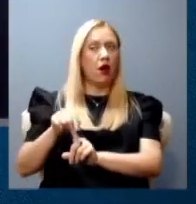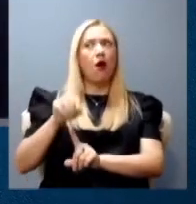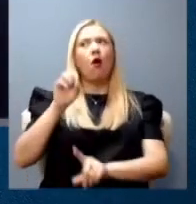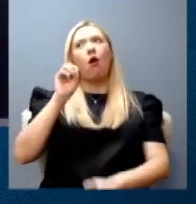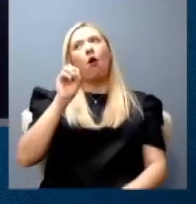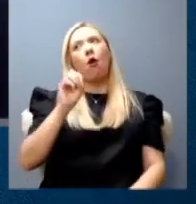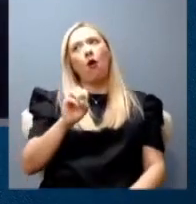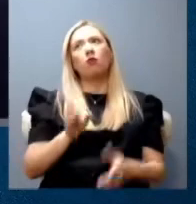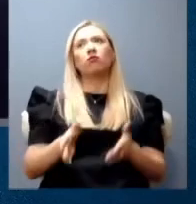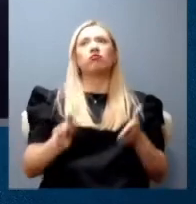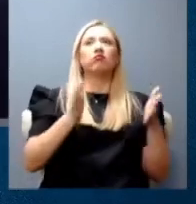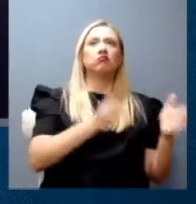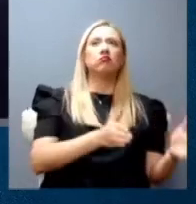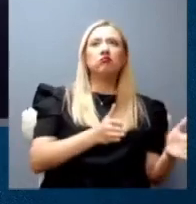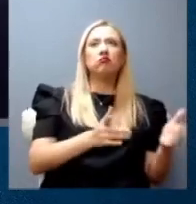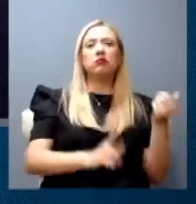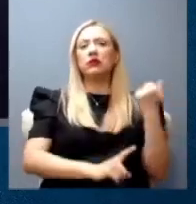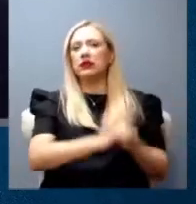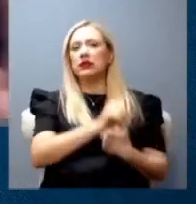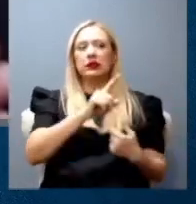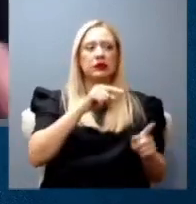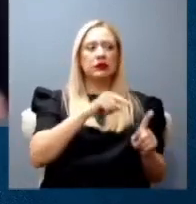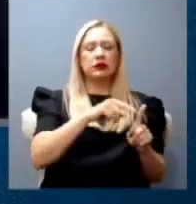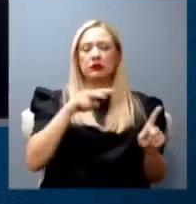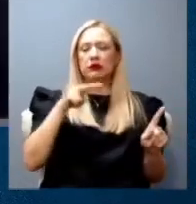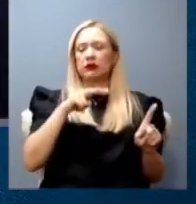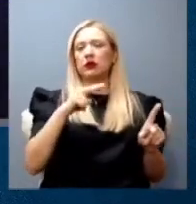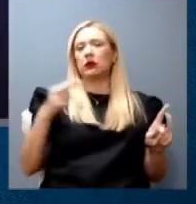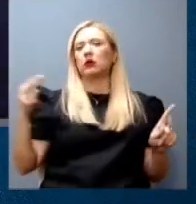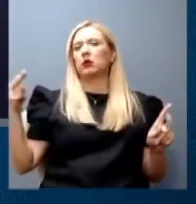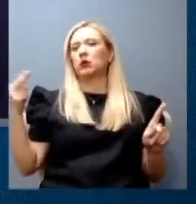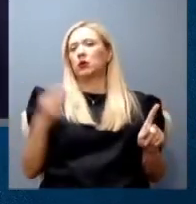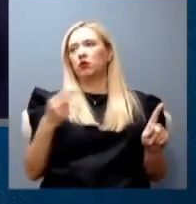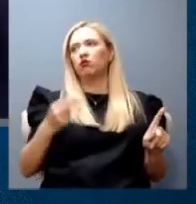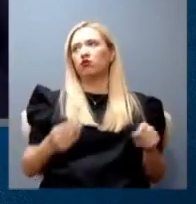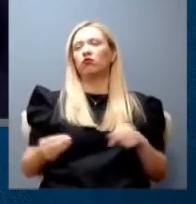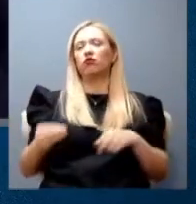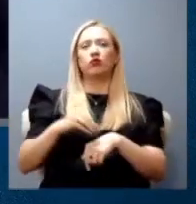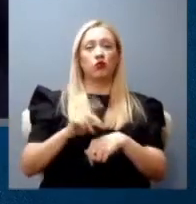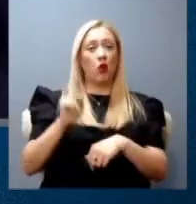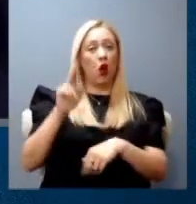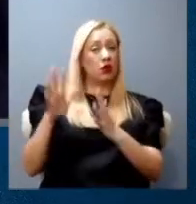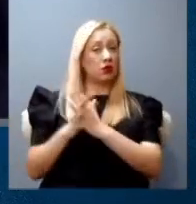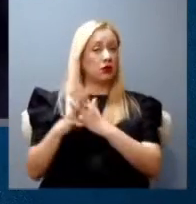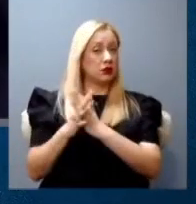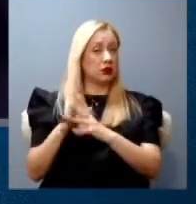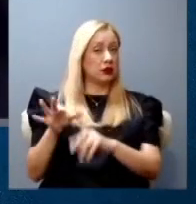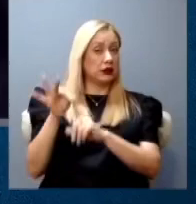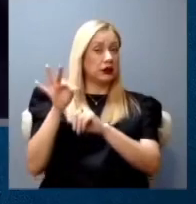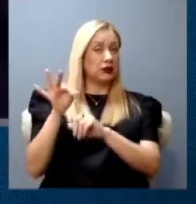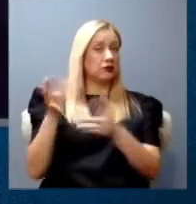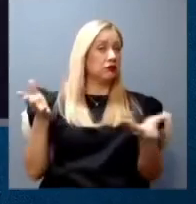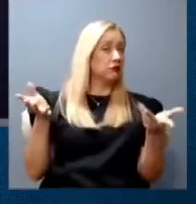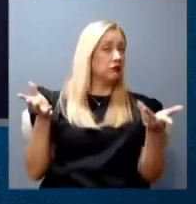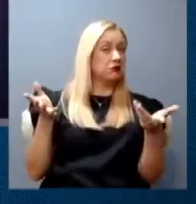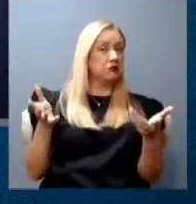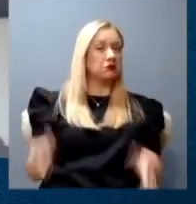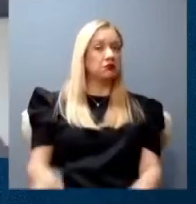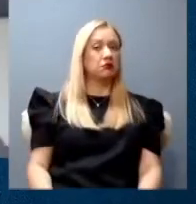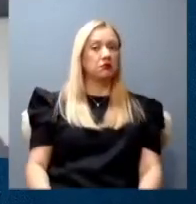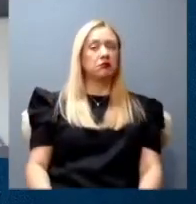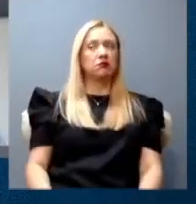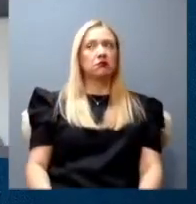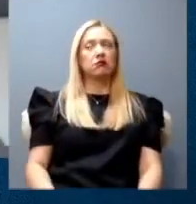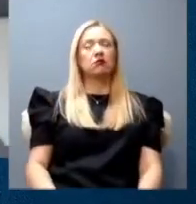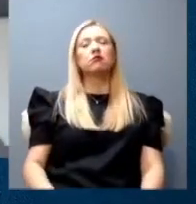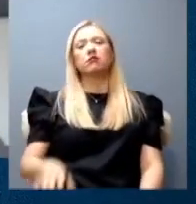se haga necesario medidas de justicia transicional sin que haya un conflicto armado previo. Sí, Roberto, esa